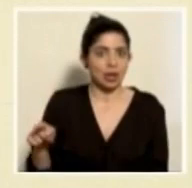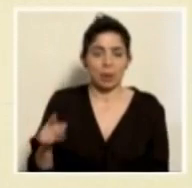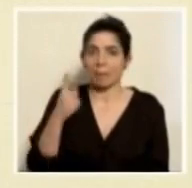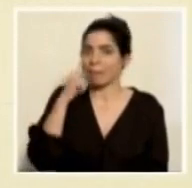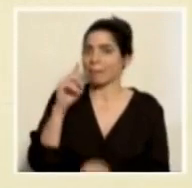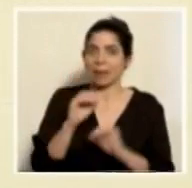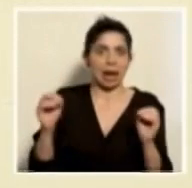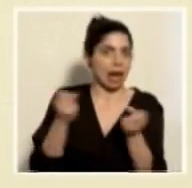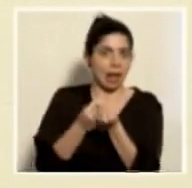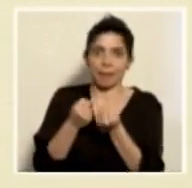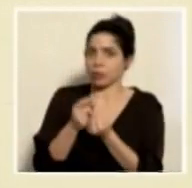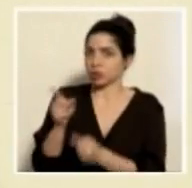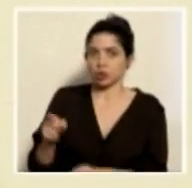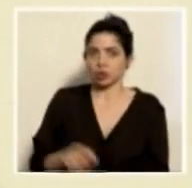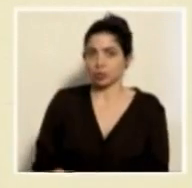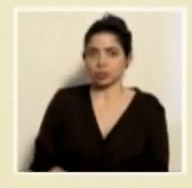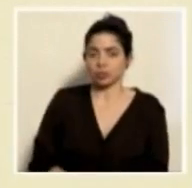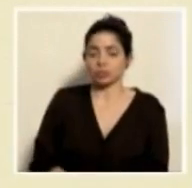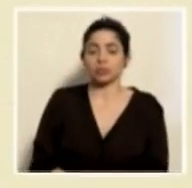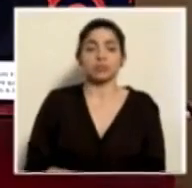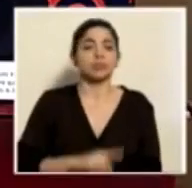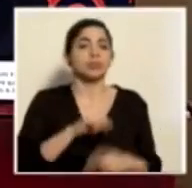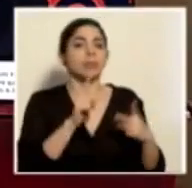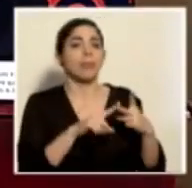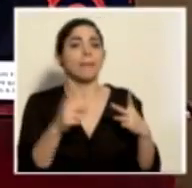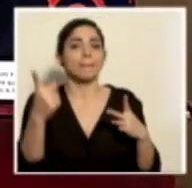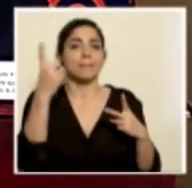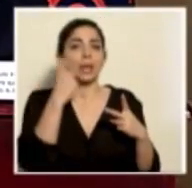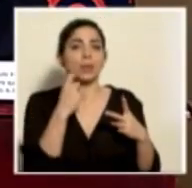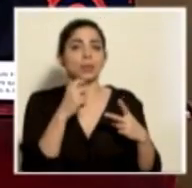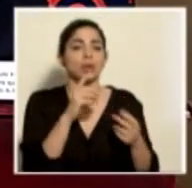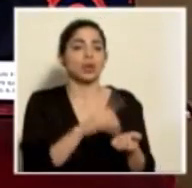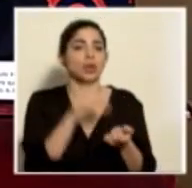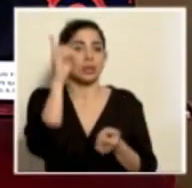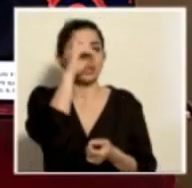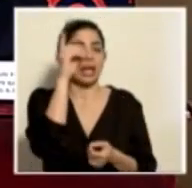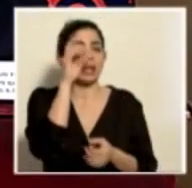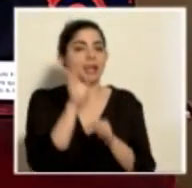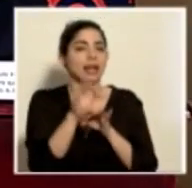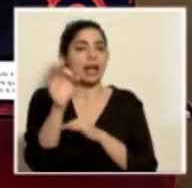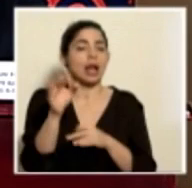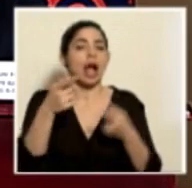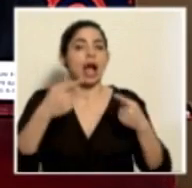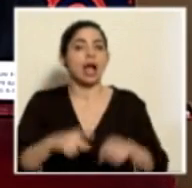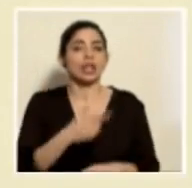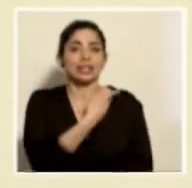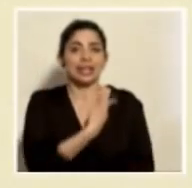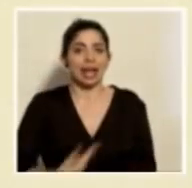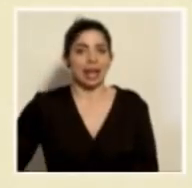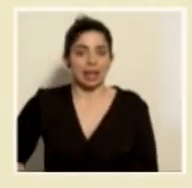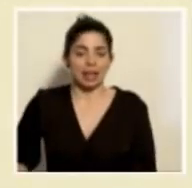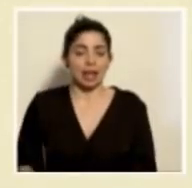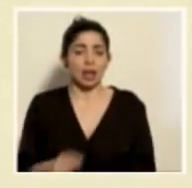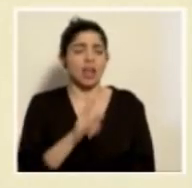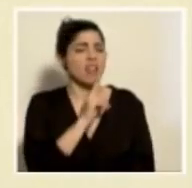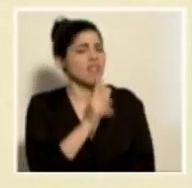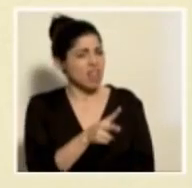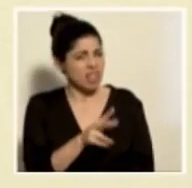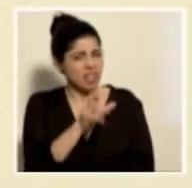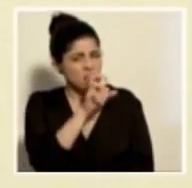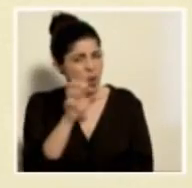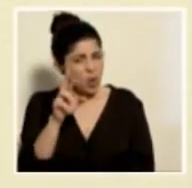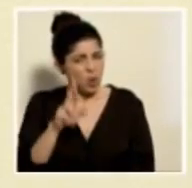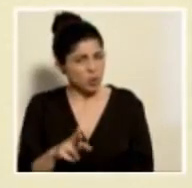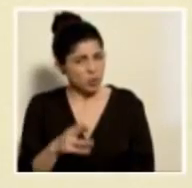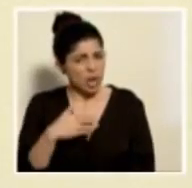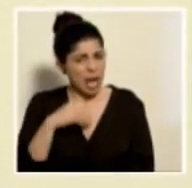forma lo apoyamos. Y la siguiente consulta también, doctor Salas, del medio regional Acontecer Herediano. ¿Es cierto que Costa Rica tiene